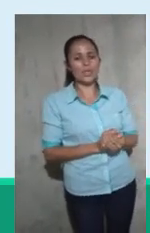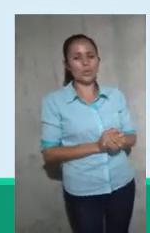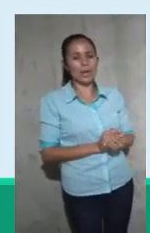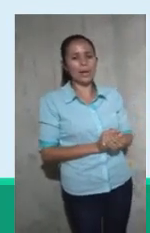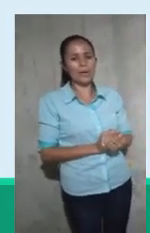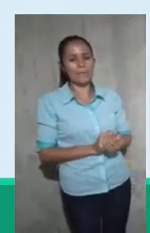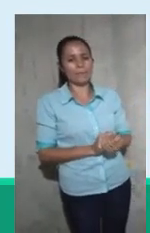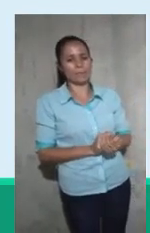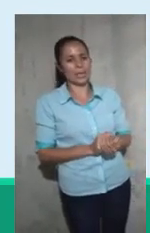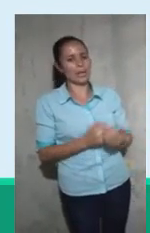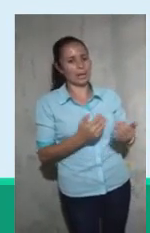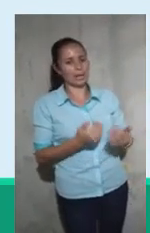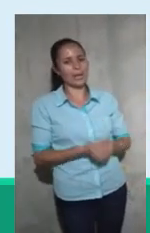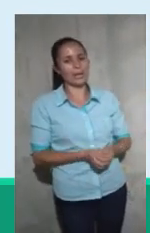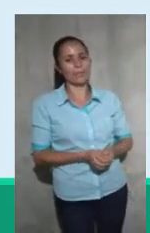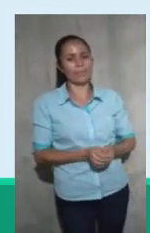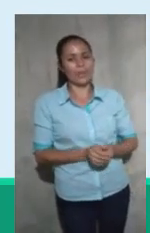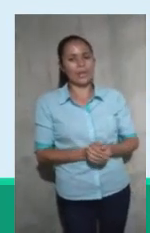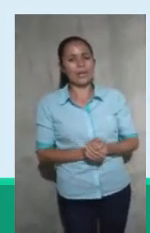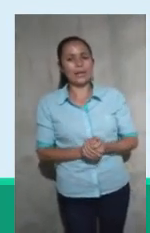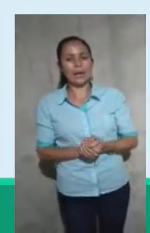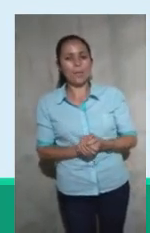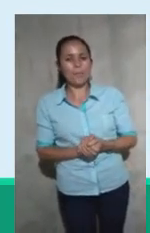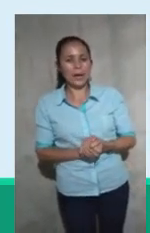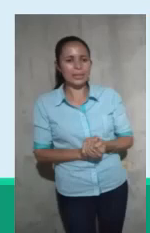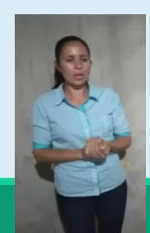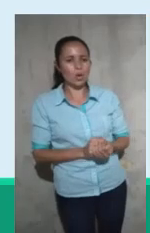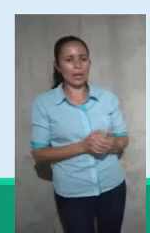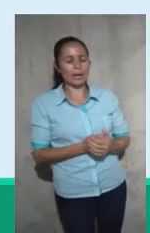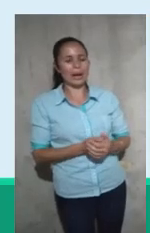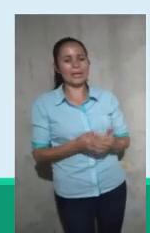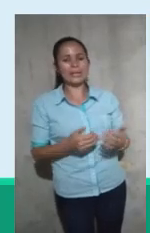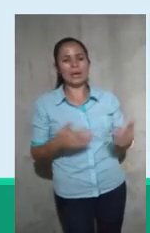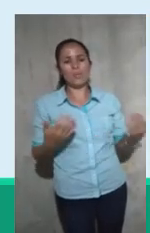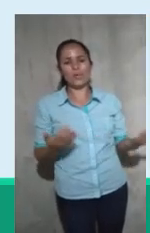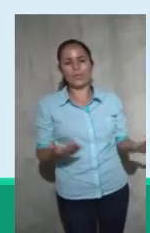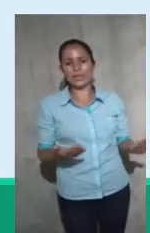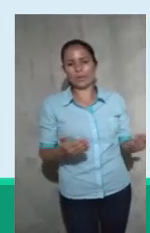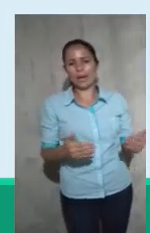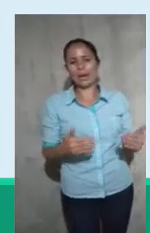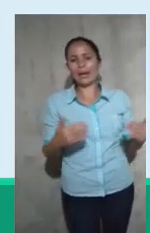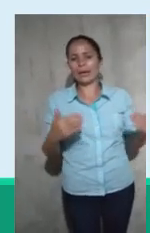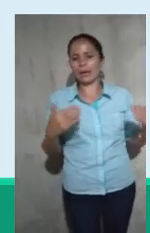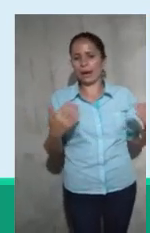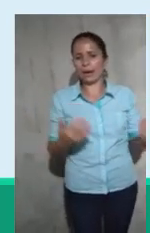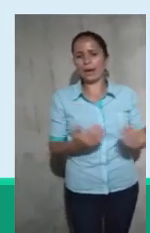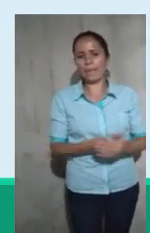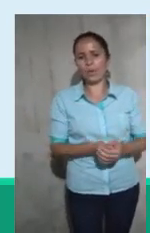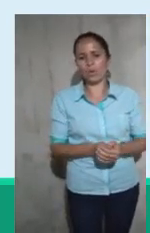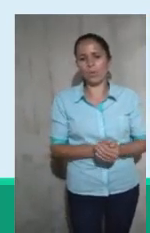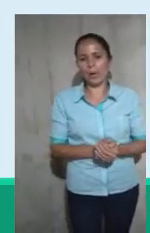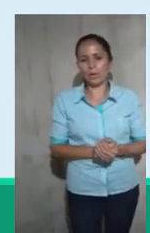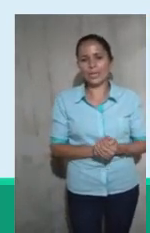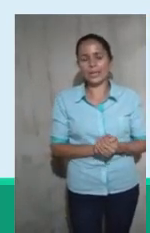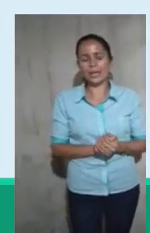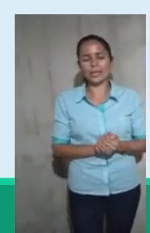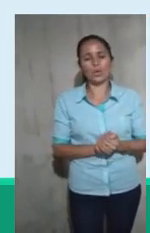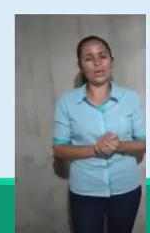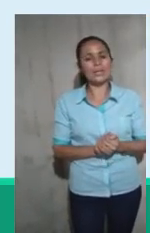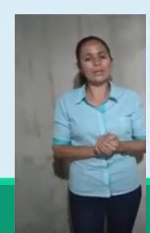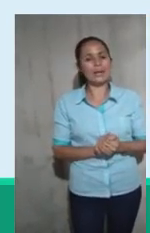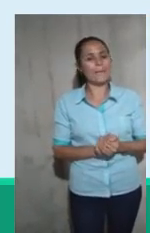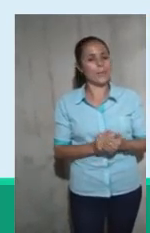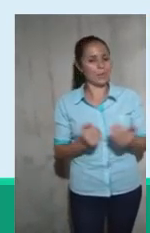un profesional en la carrera y que compares lo que realiza un profesional en el área con los valores